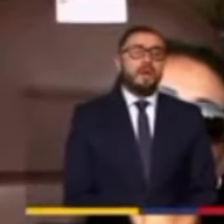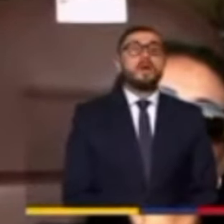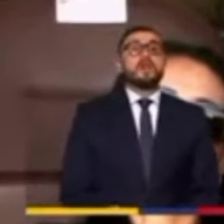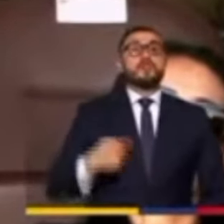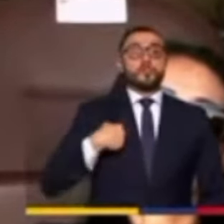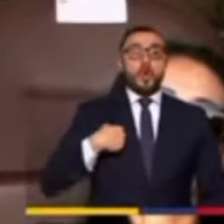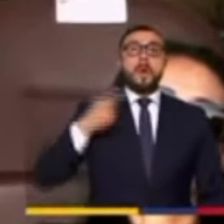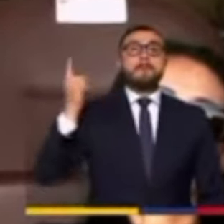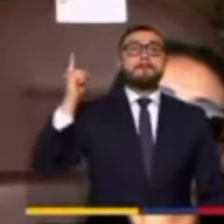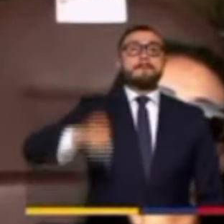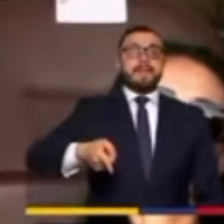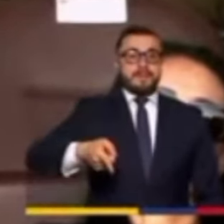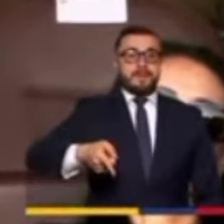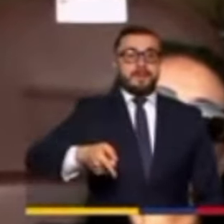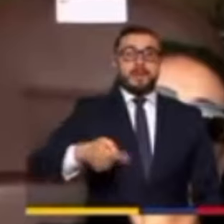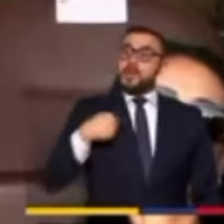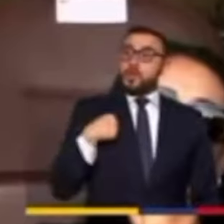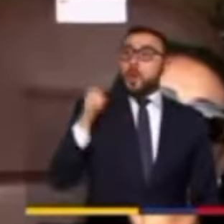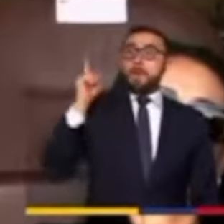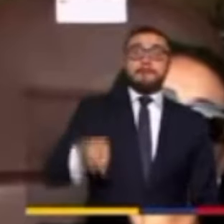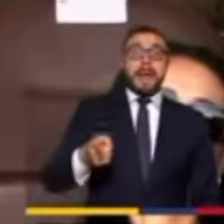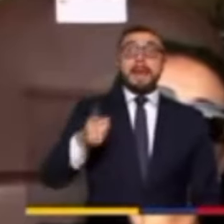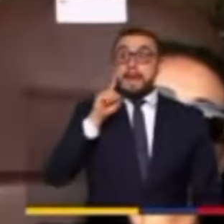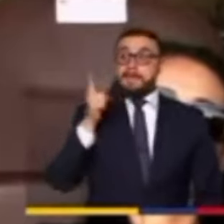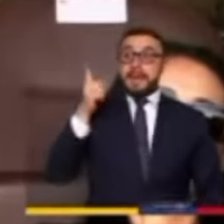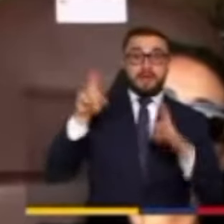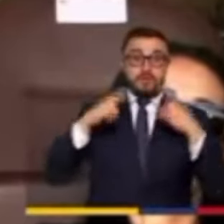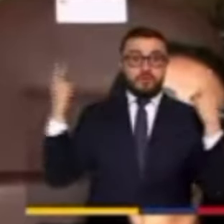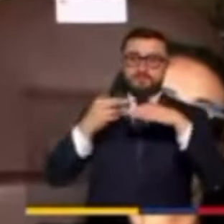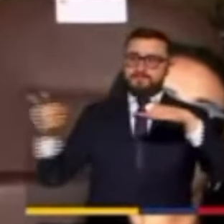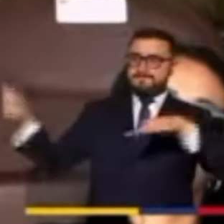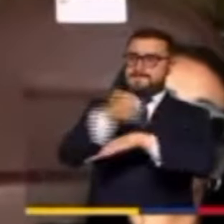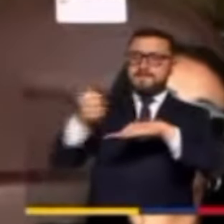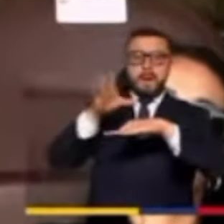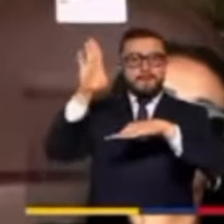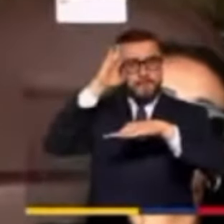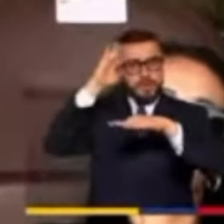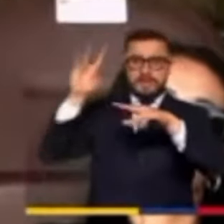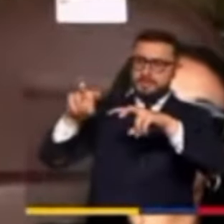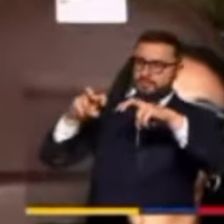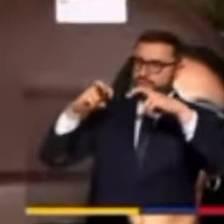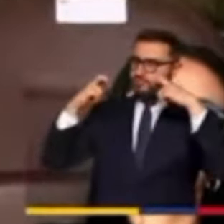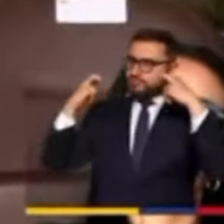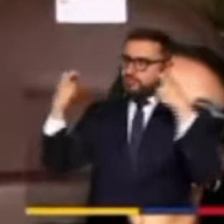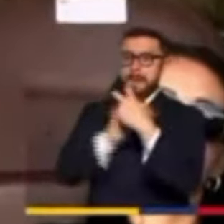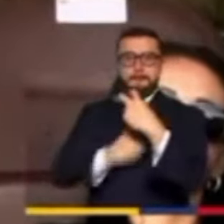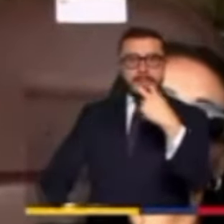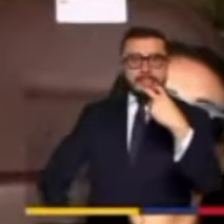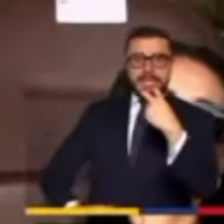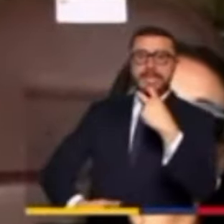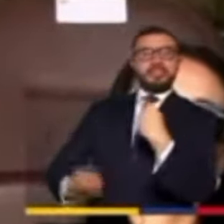Di la orden tajante, la primera reunión de mandos militares y policiales con el